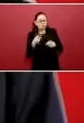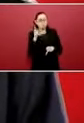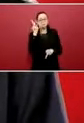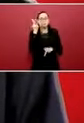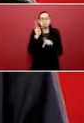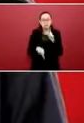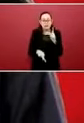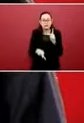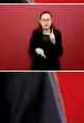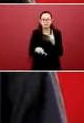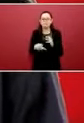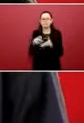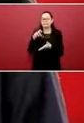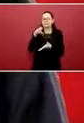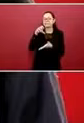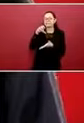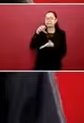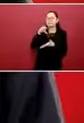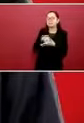Había moche